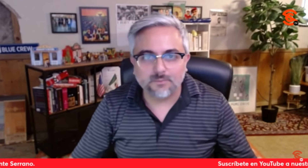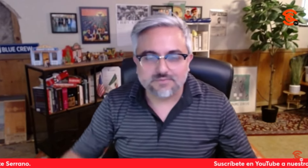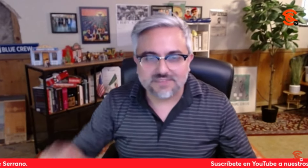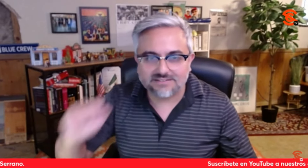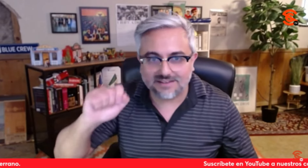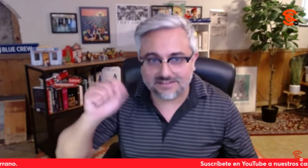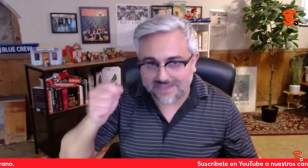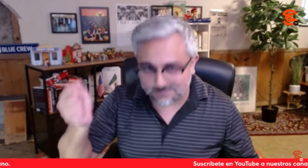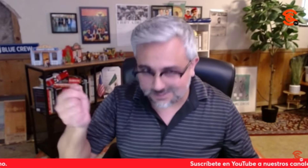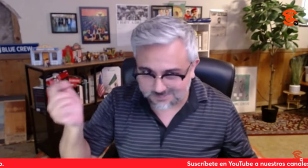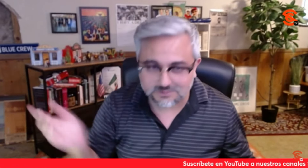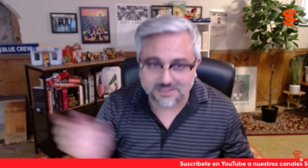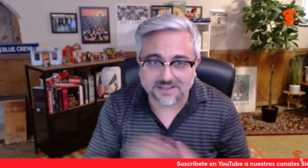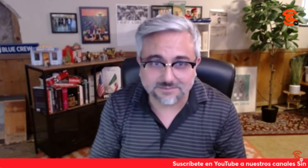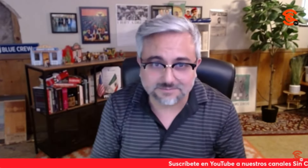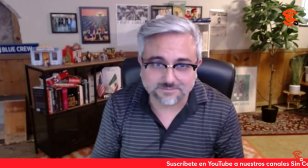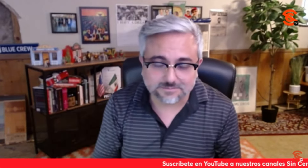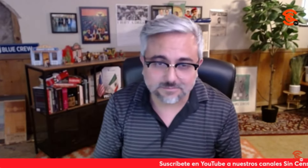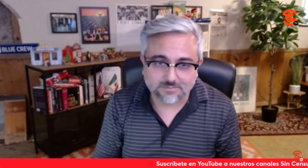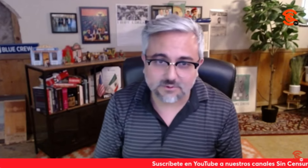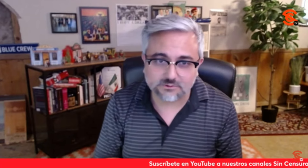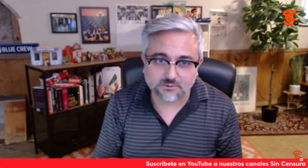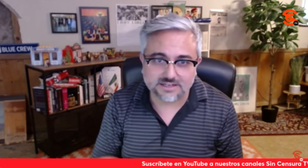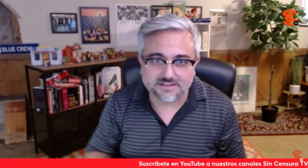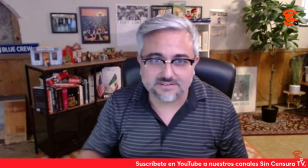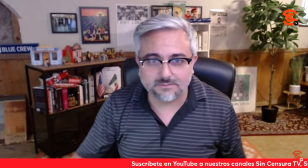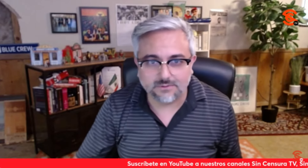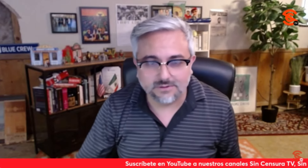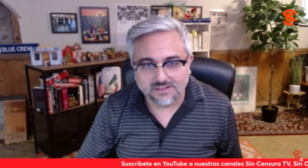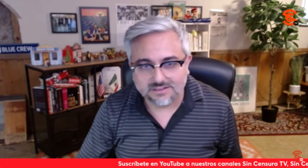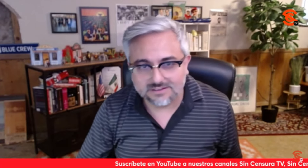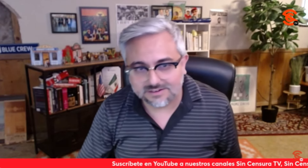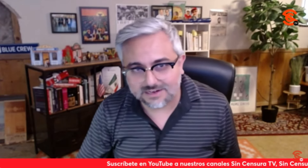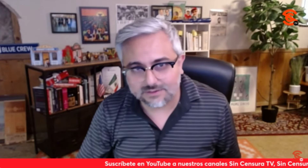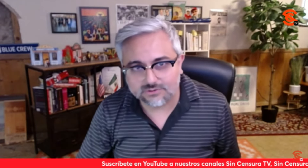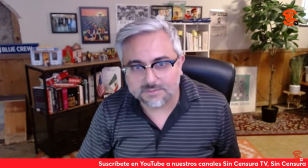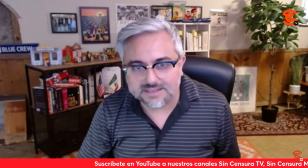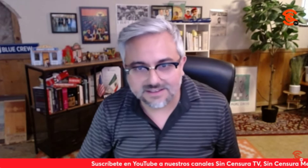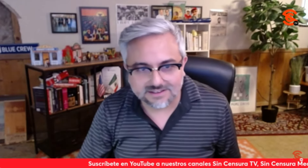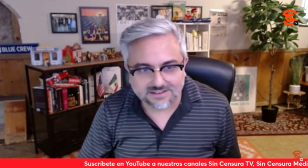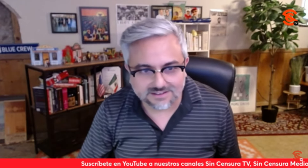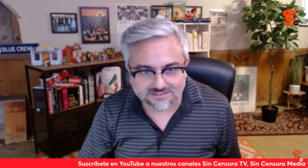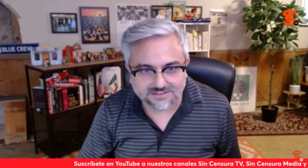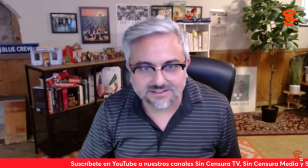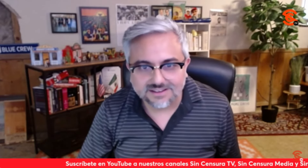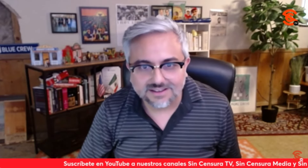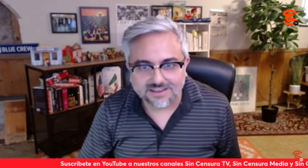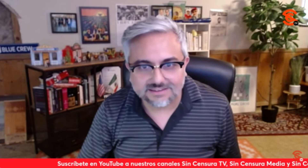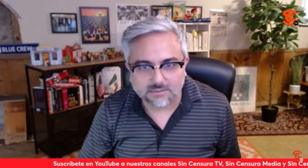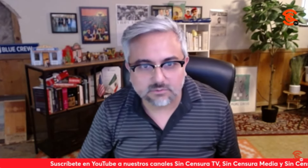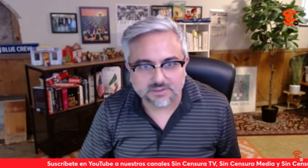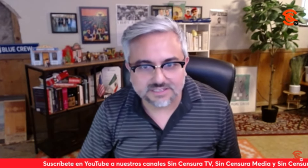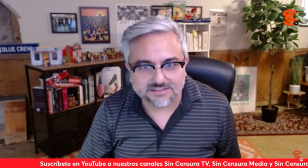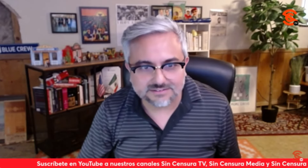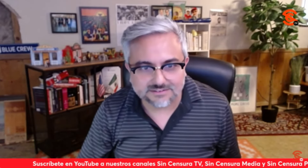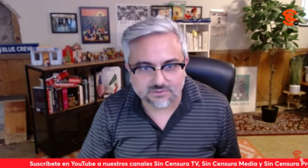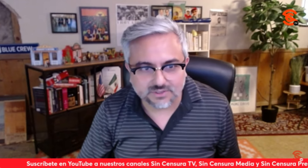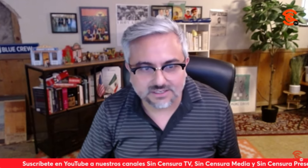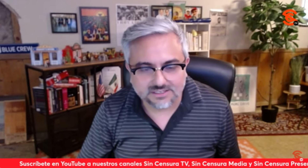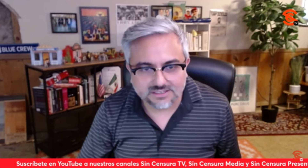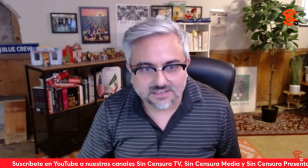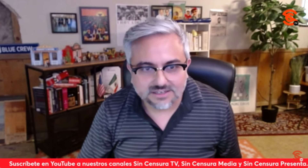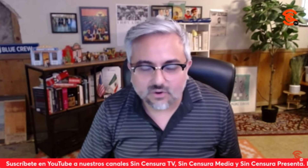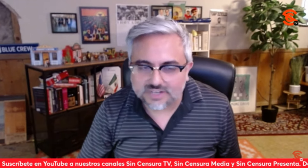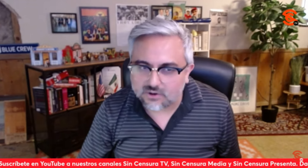tomó este assignment o tarea nuestro queridísimo Ricardo Sevilla. Así que ahí estamos pendientes de eso,